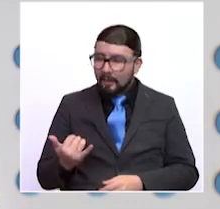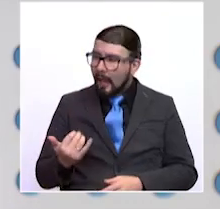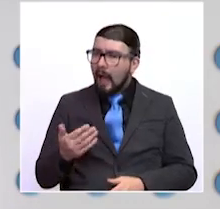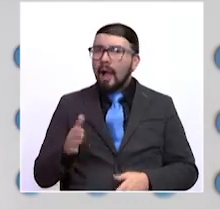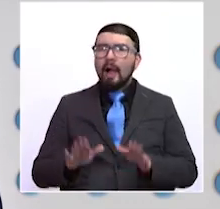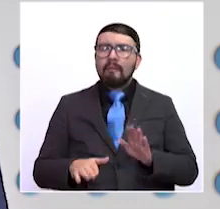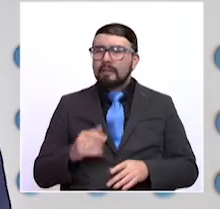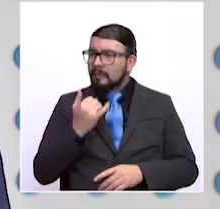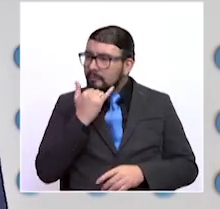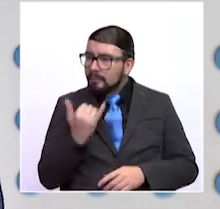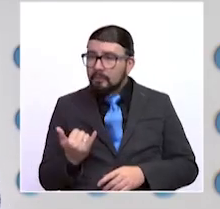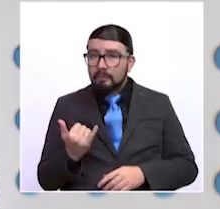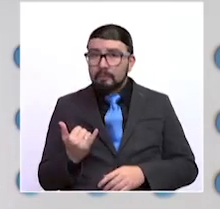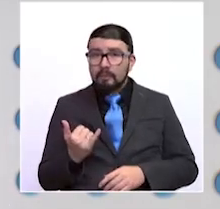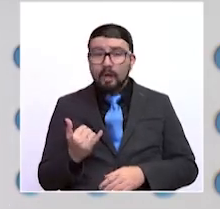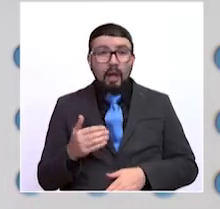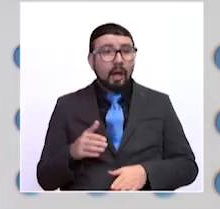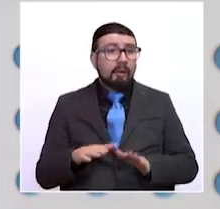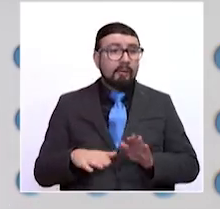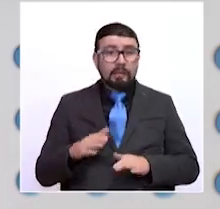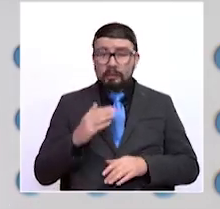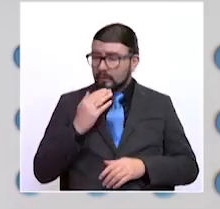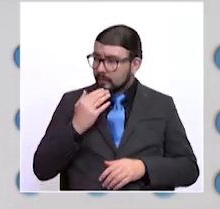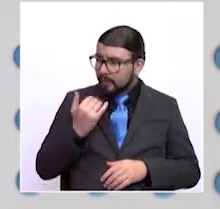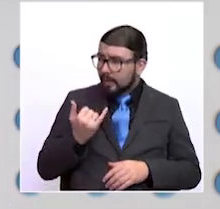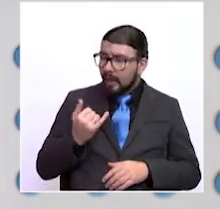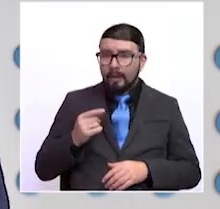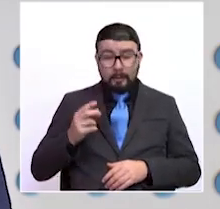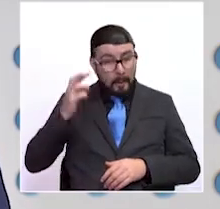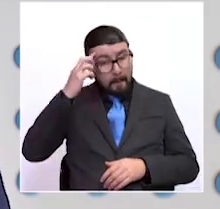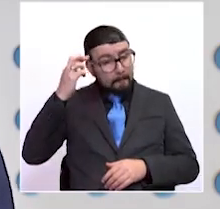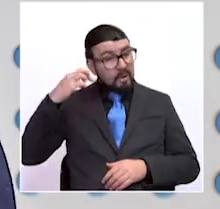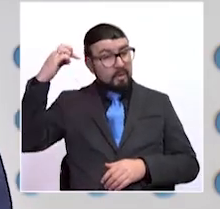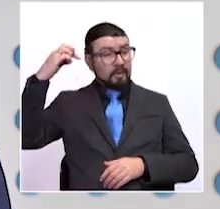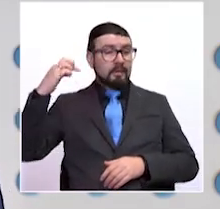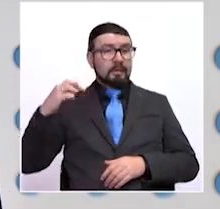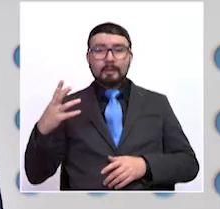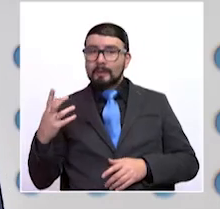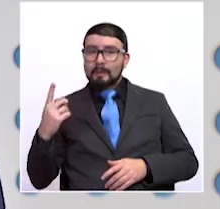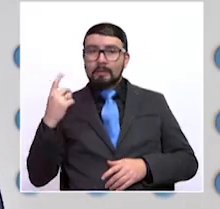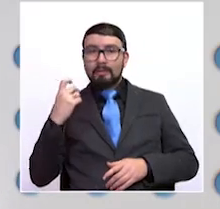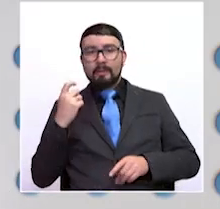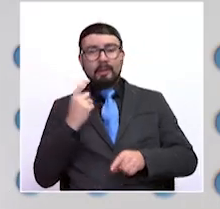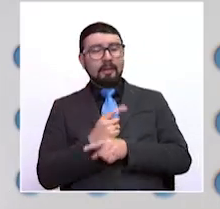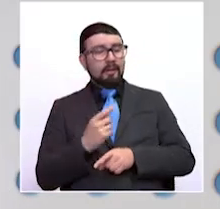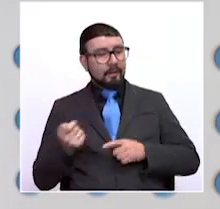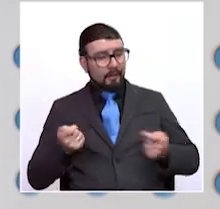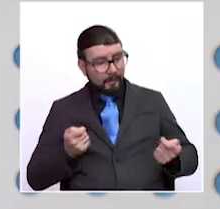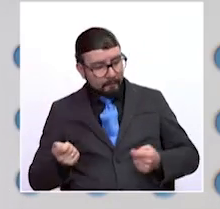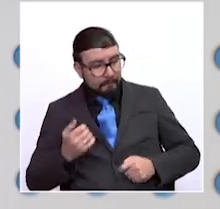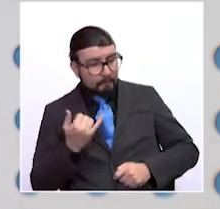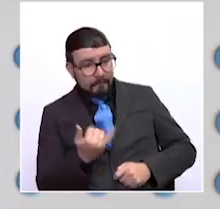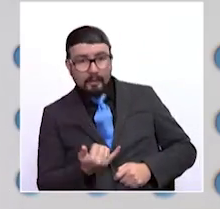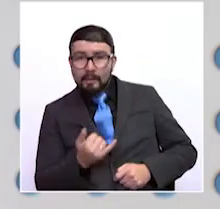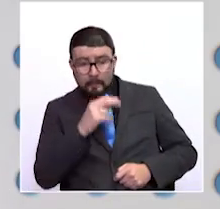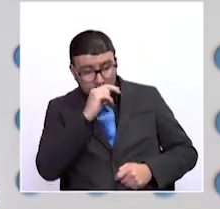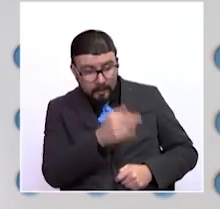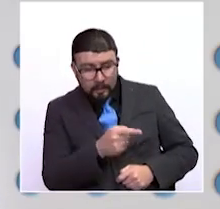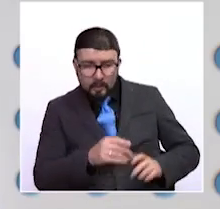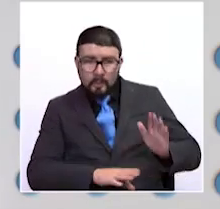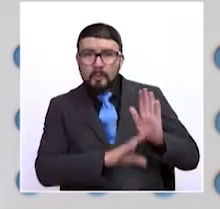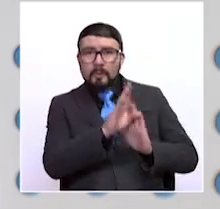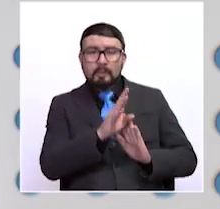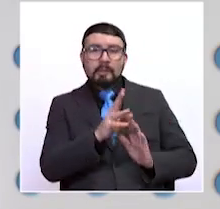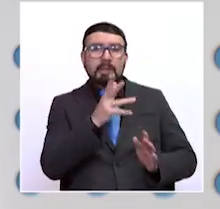nosotros, a pesar de que estamos todos con nuestro profesionalismo, no somos capaces de sacar el niño adelante en